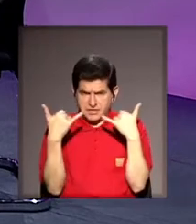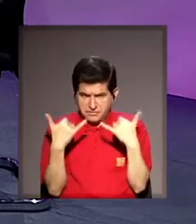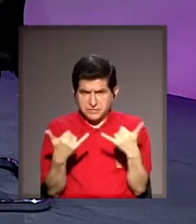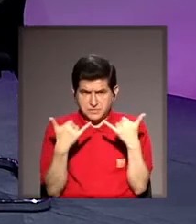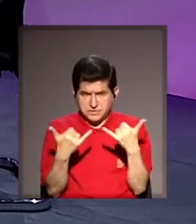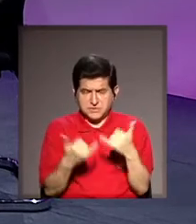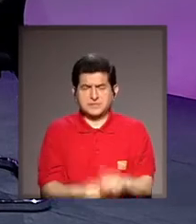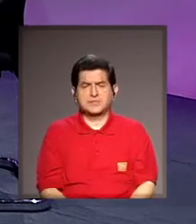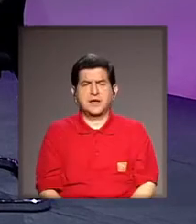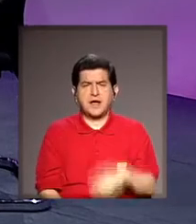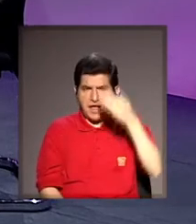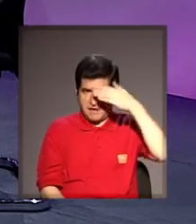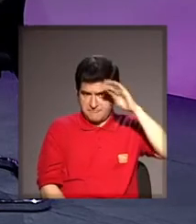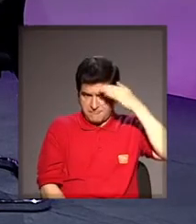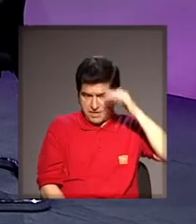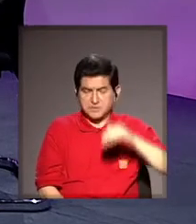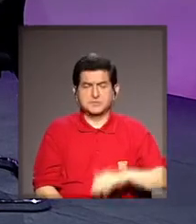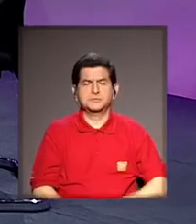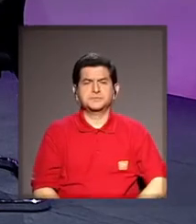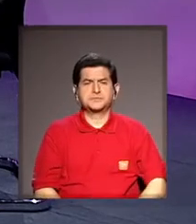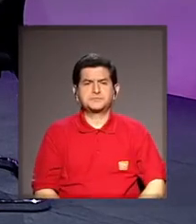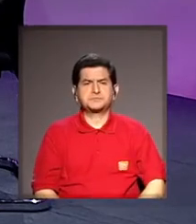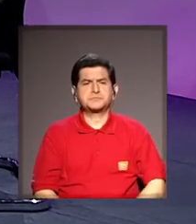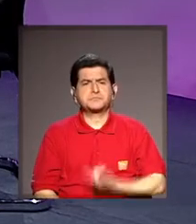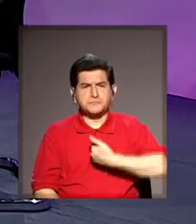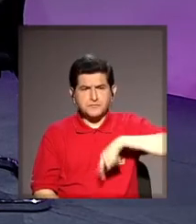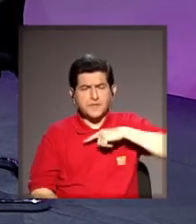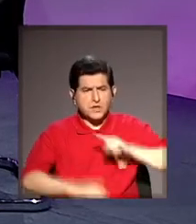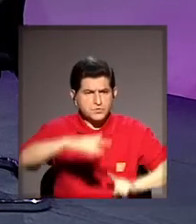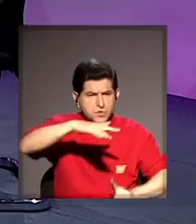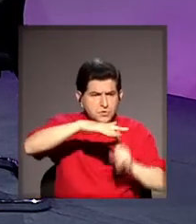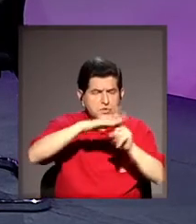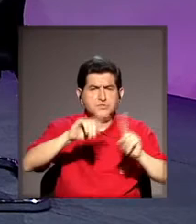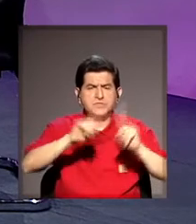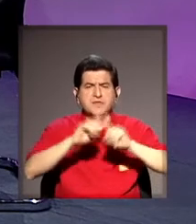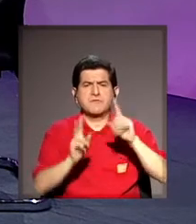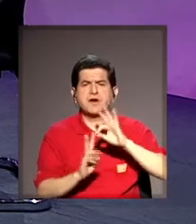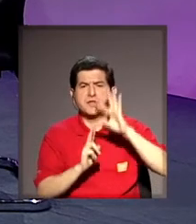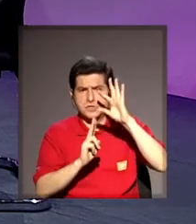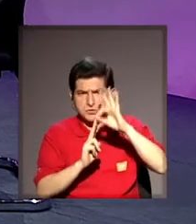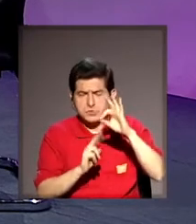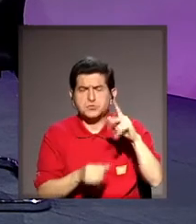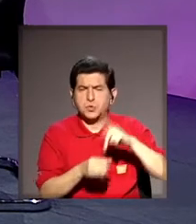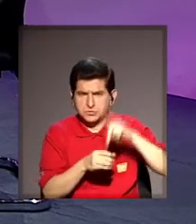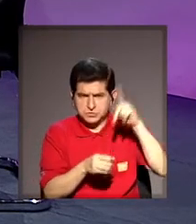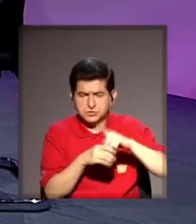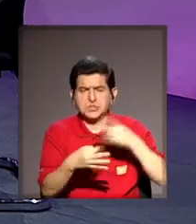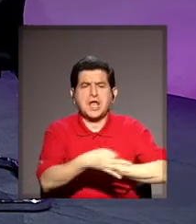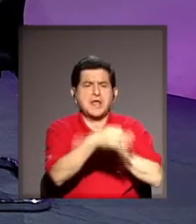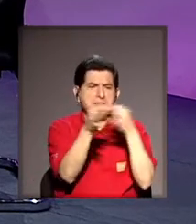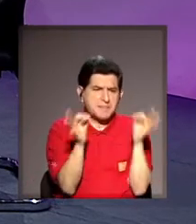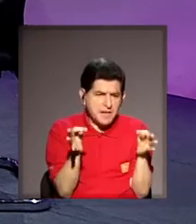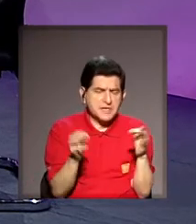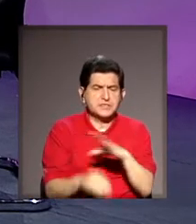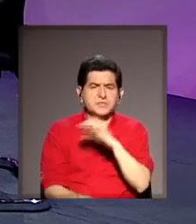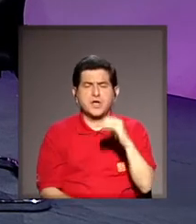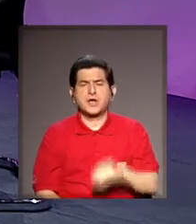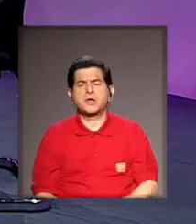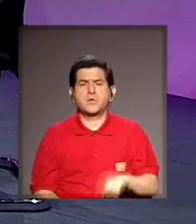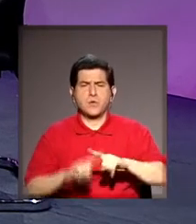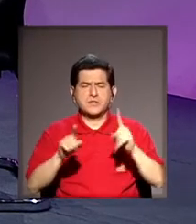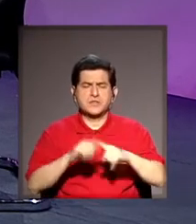publicado en facebook verdad este ya nos aparecieron varias oportunidades para participar en talleres para participar en